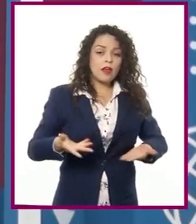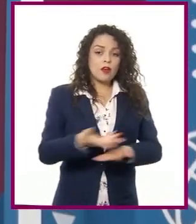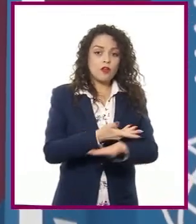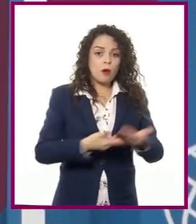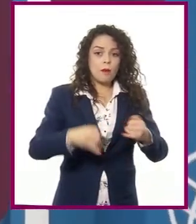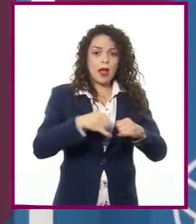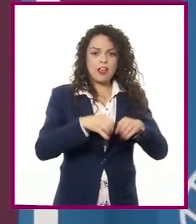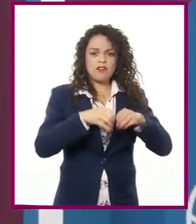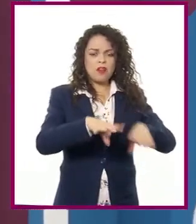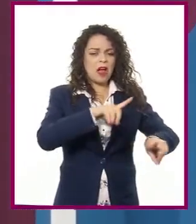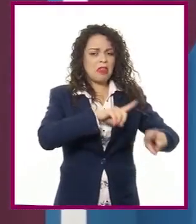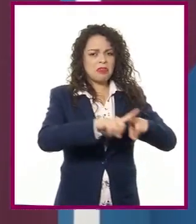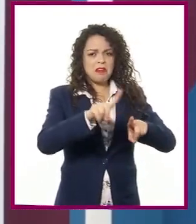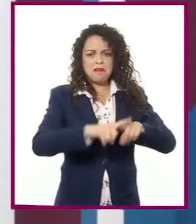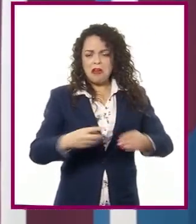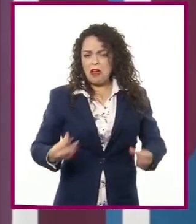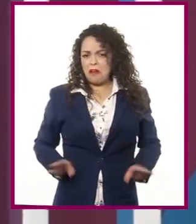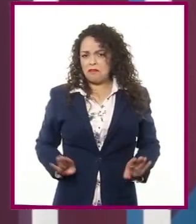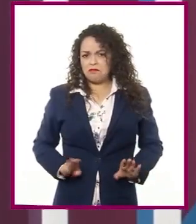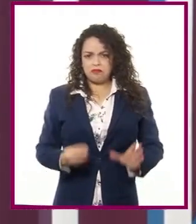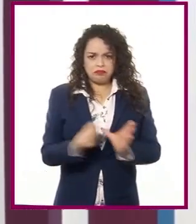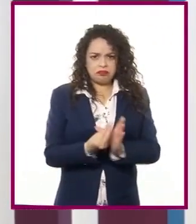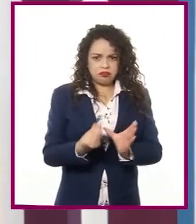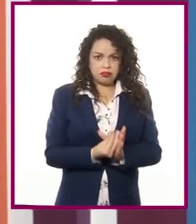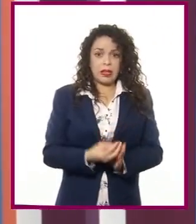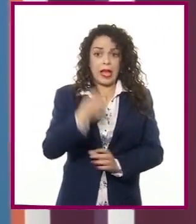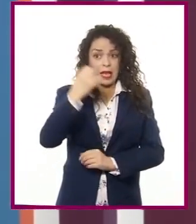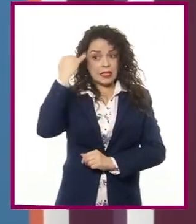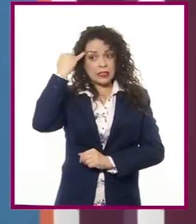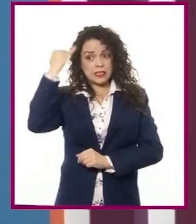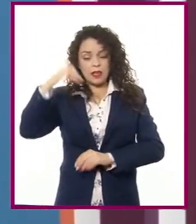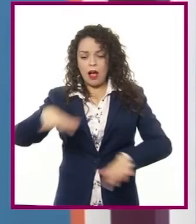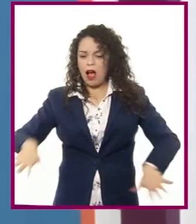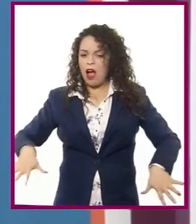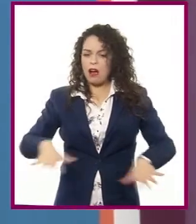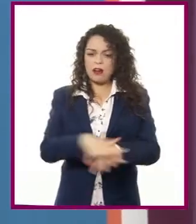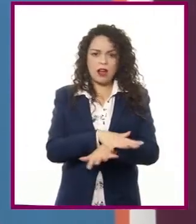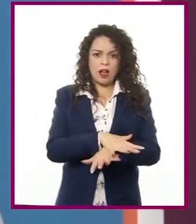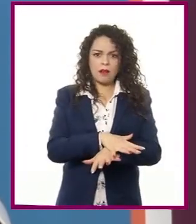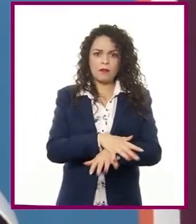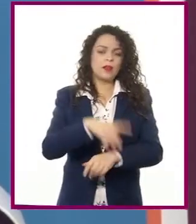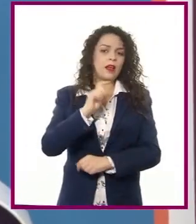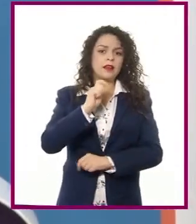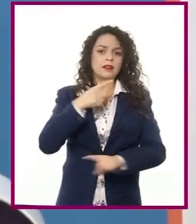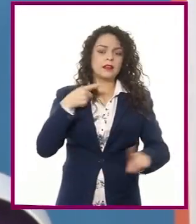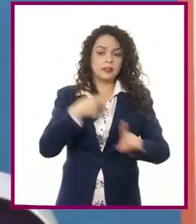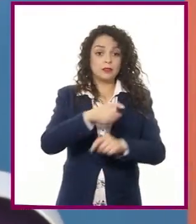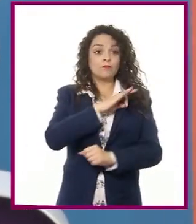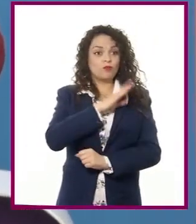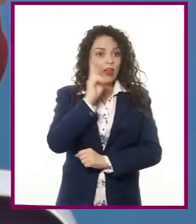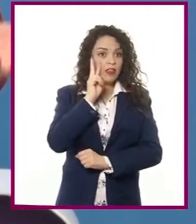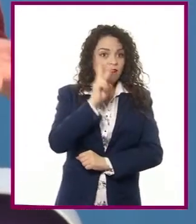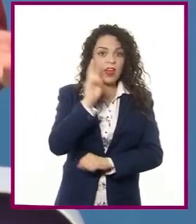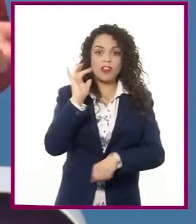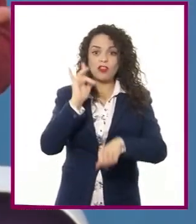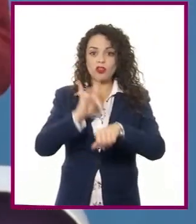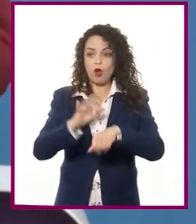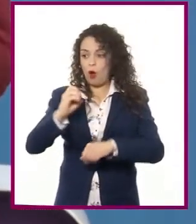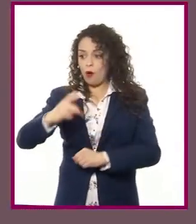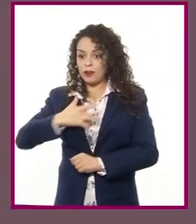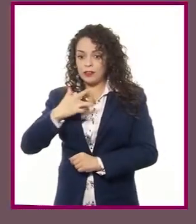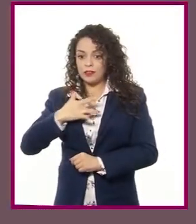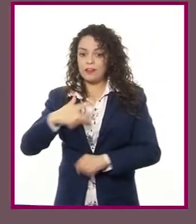información de todo tipo, cambió también la idea que se tenía del espacio como algo material que podías ver, tocar o sentir.